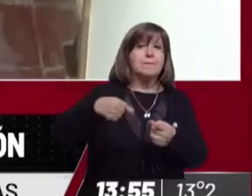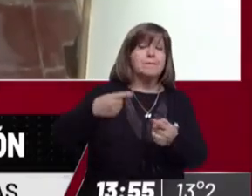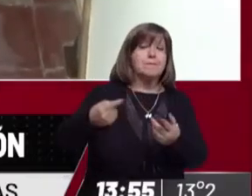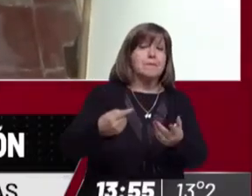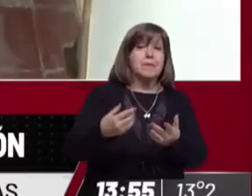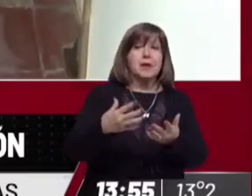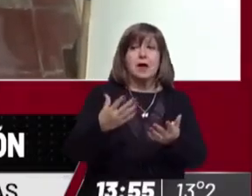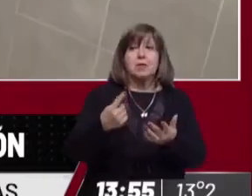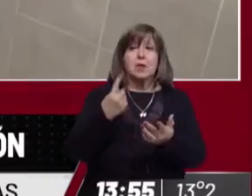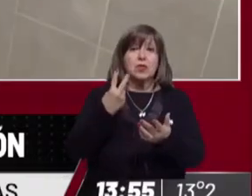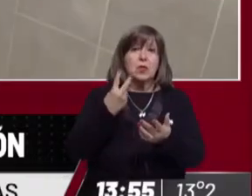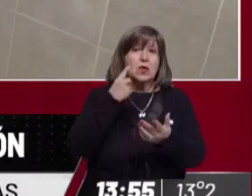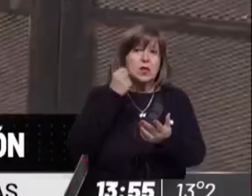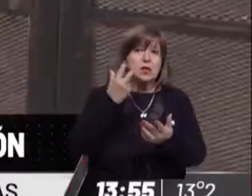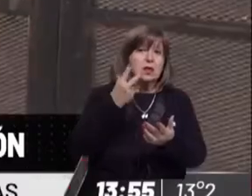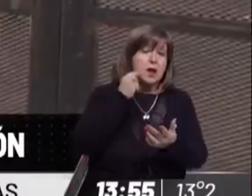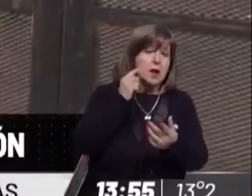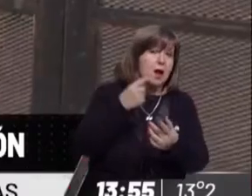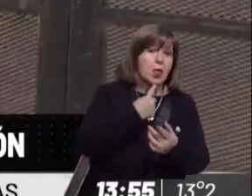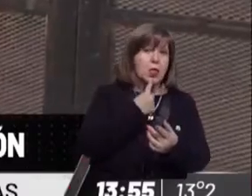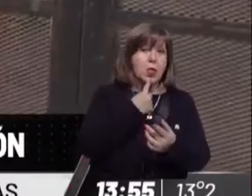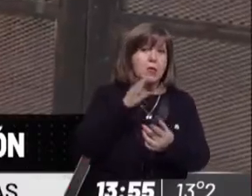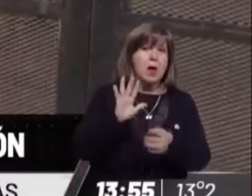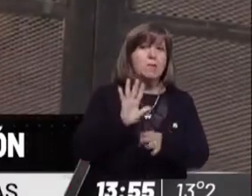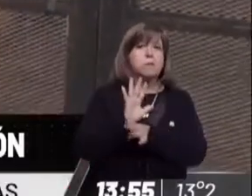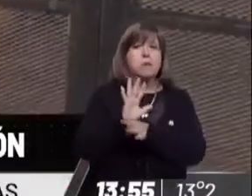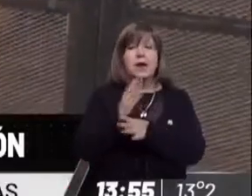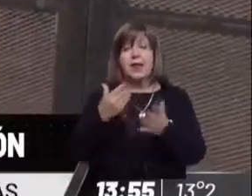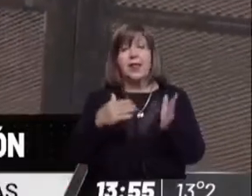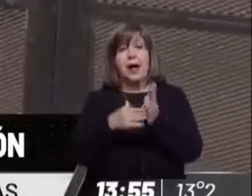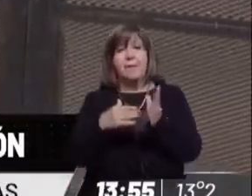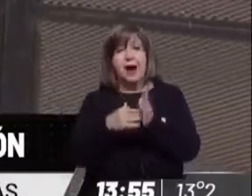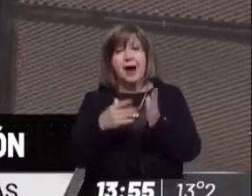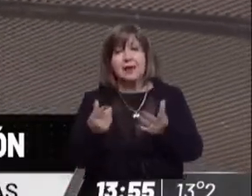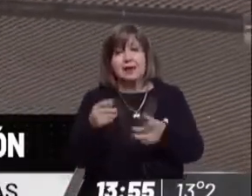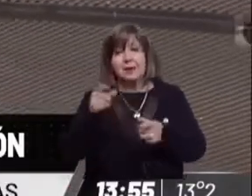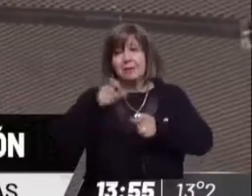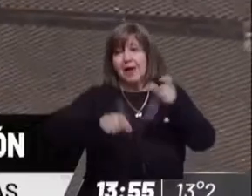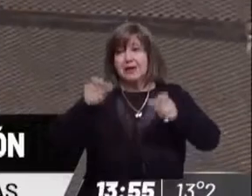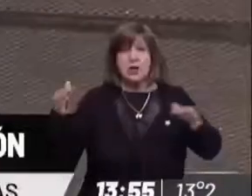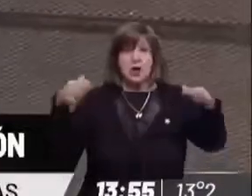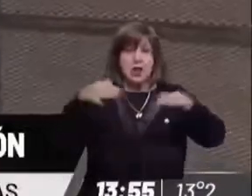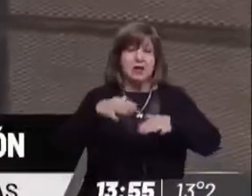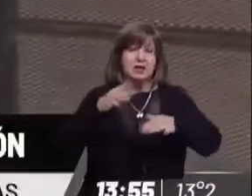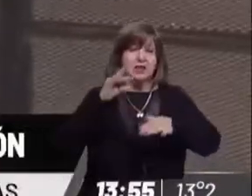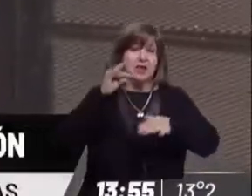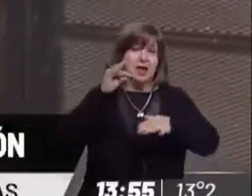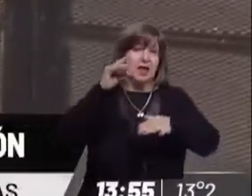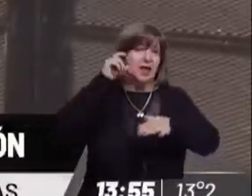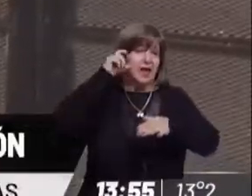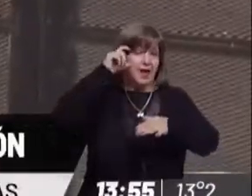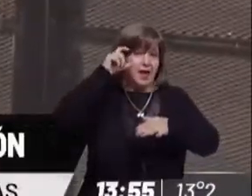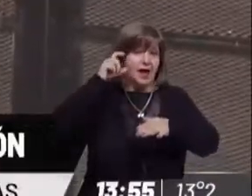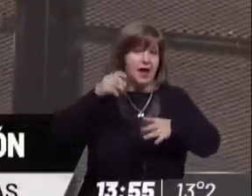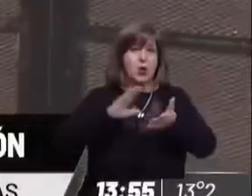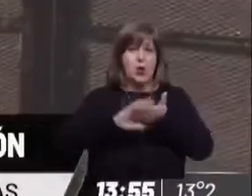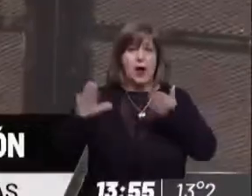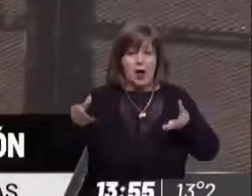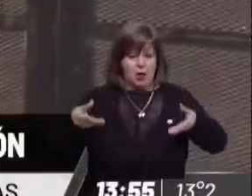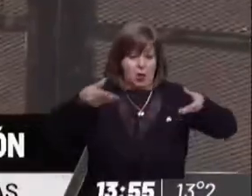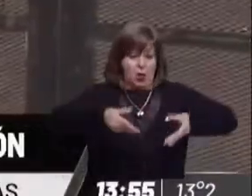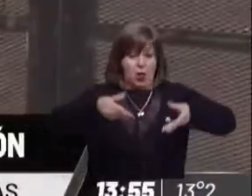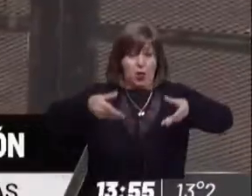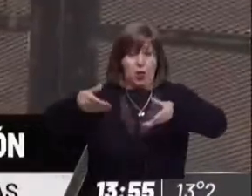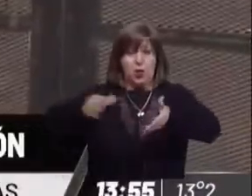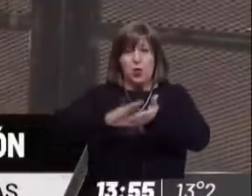estén un par de días sin clases. Todo depende de cuánto tarden entonces en reparar esto. Repararlos no, directamente hay que reemplazar. Hay que